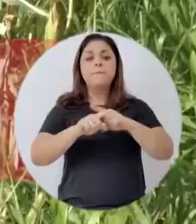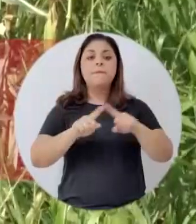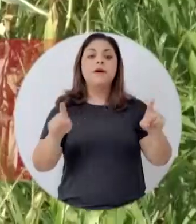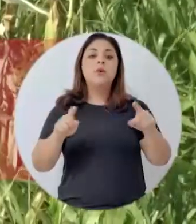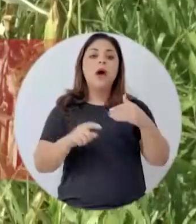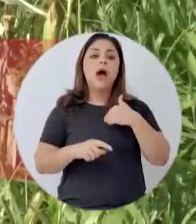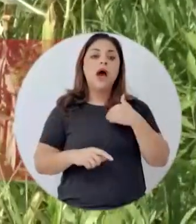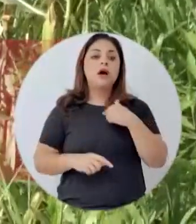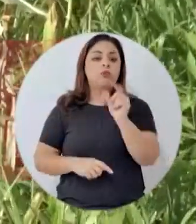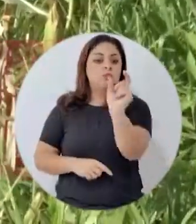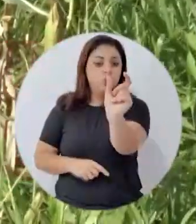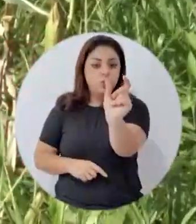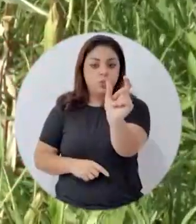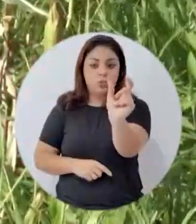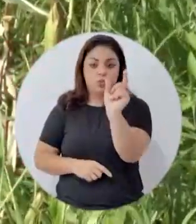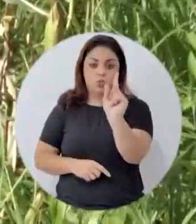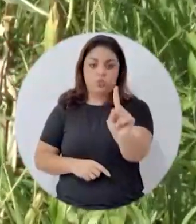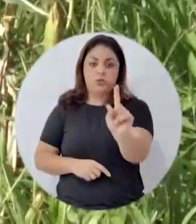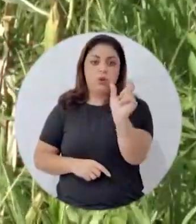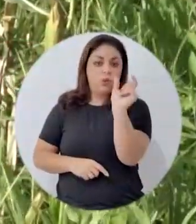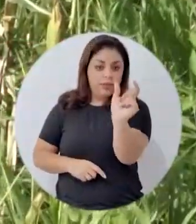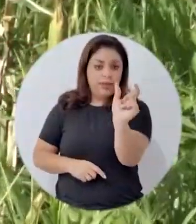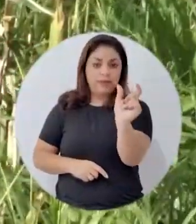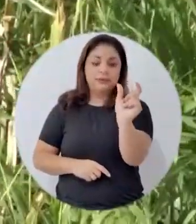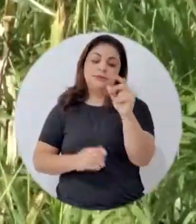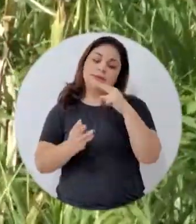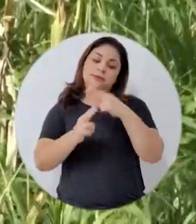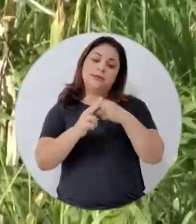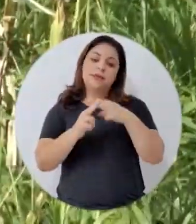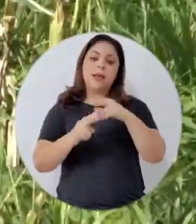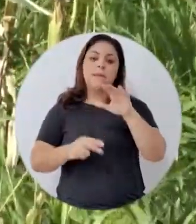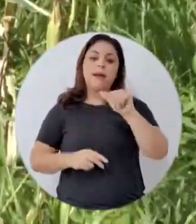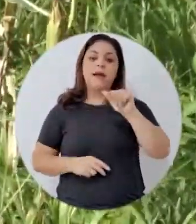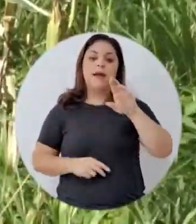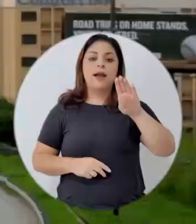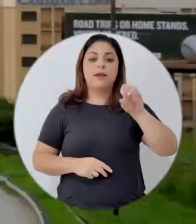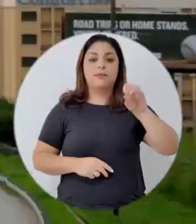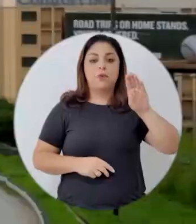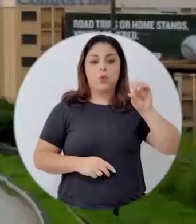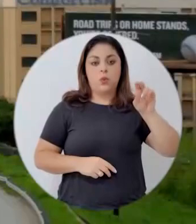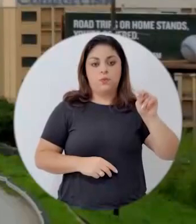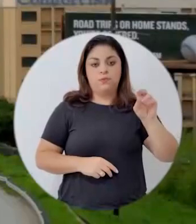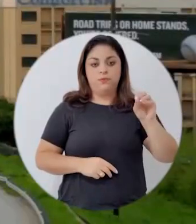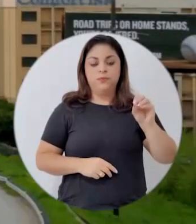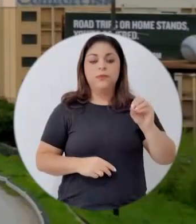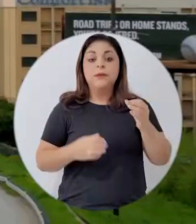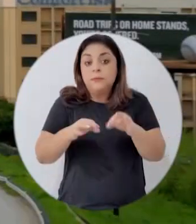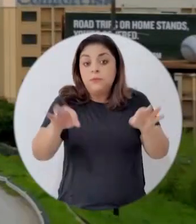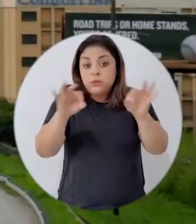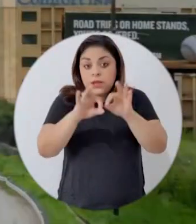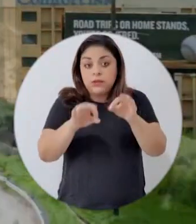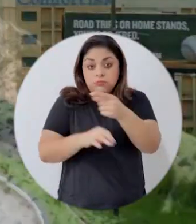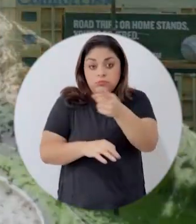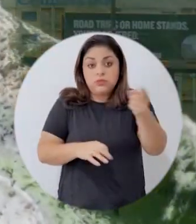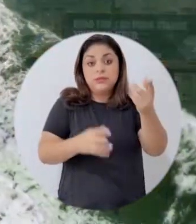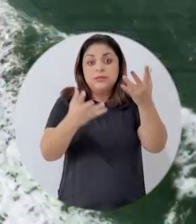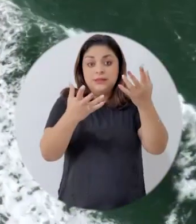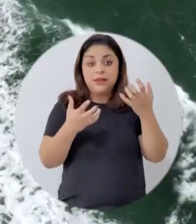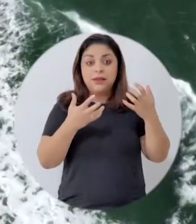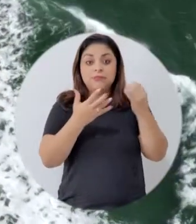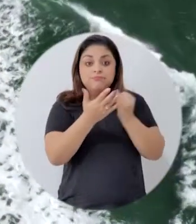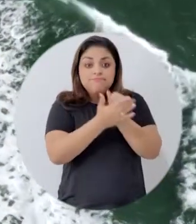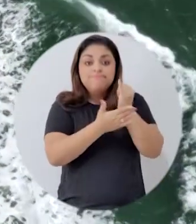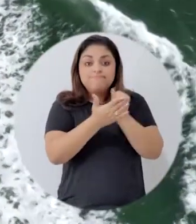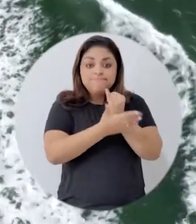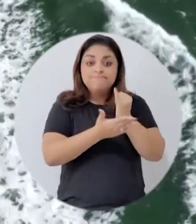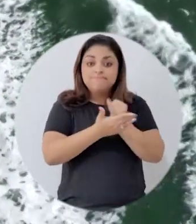una unidad única, que es carbono equivalente, que mi compañera Susana lo mencionaba. Creo que eso es importante para que cualquier persona que quiera